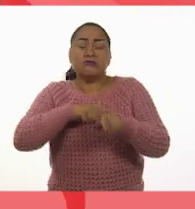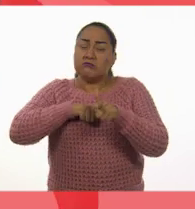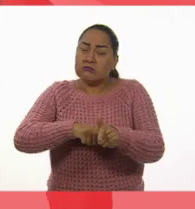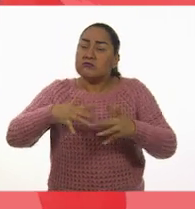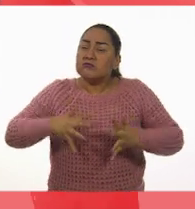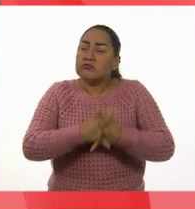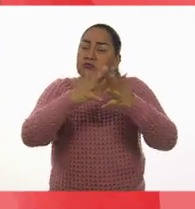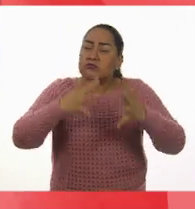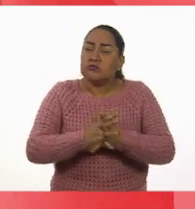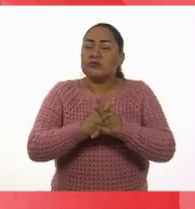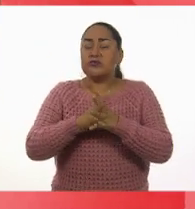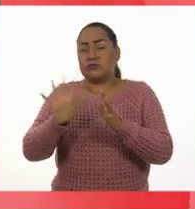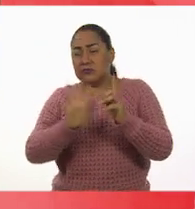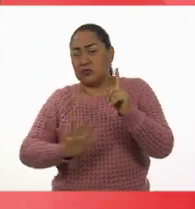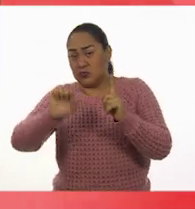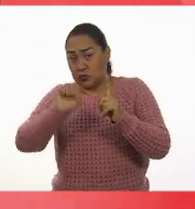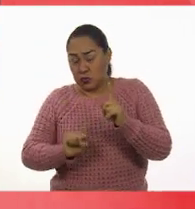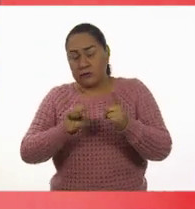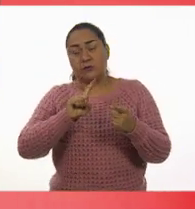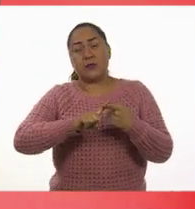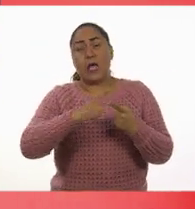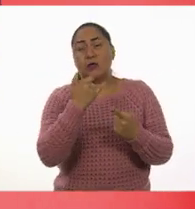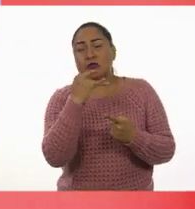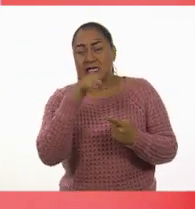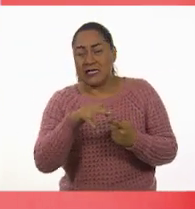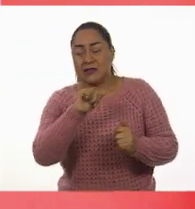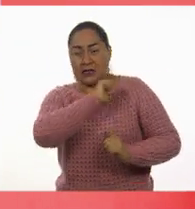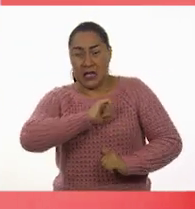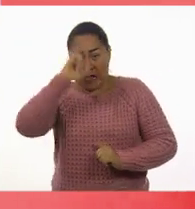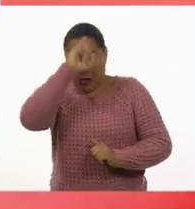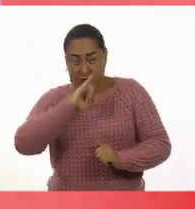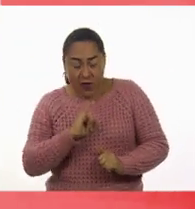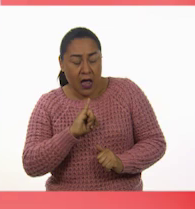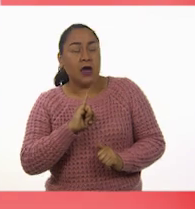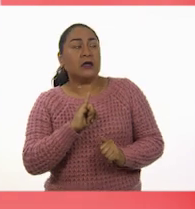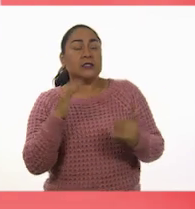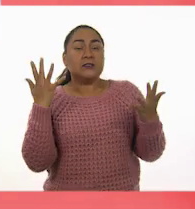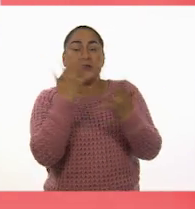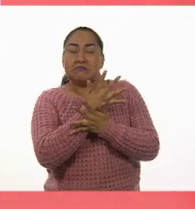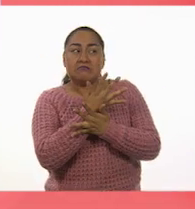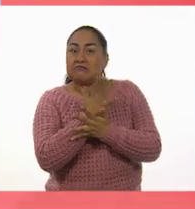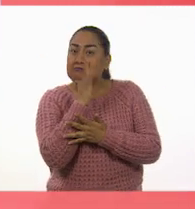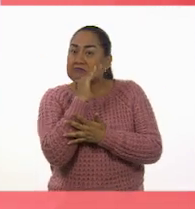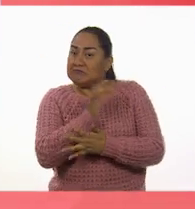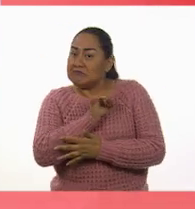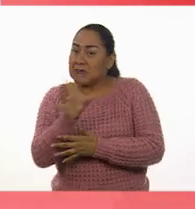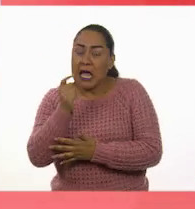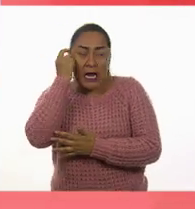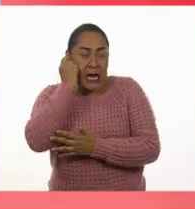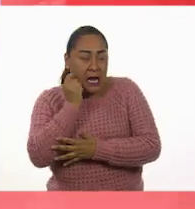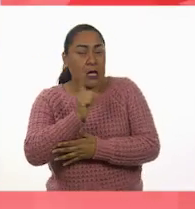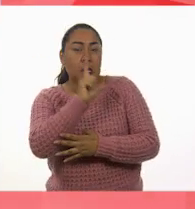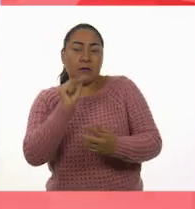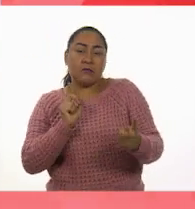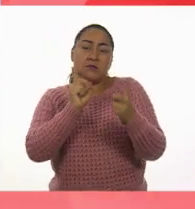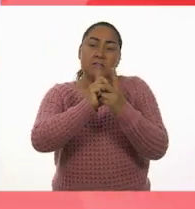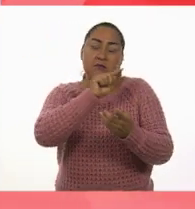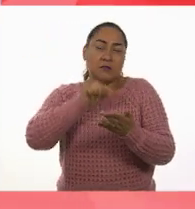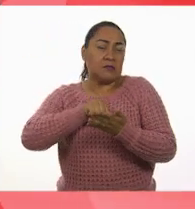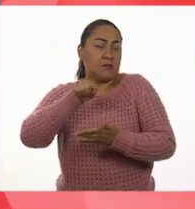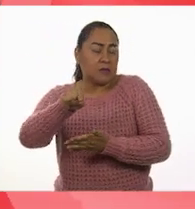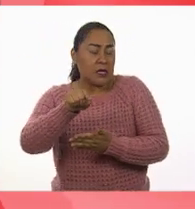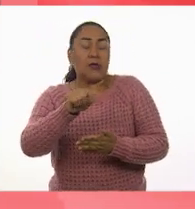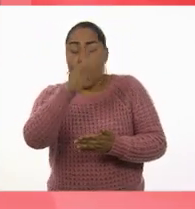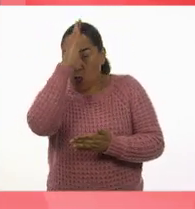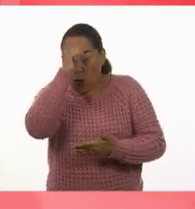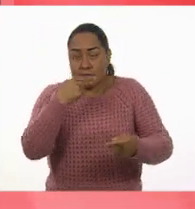sur. Agustín de Iturbide, jefe de los realistas, comprendió que no podía vencer a Guerrero y lo citó en Acatempan para hacer